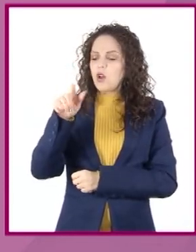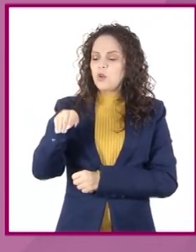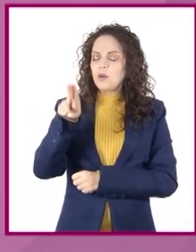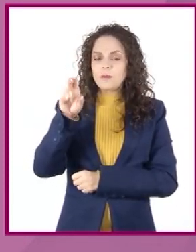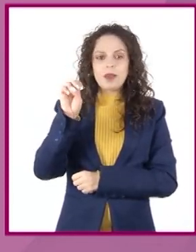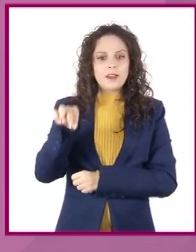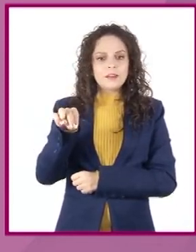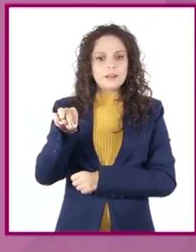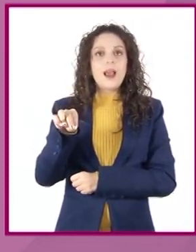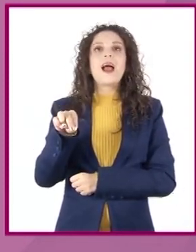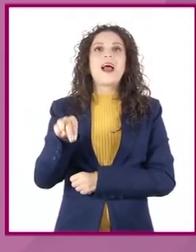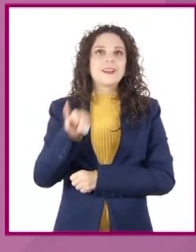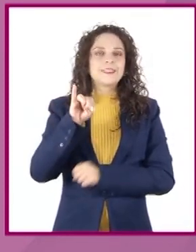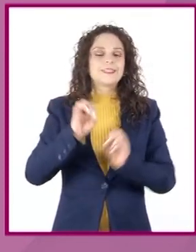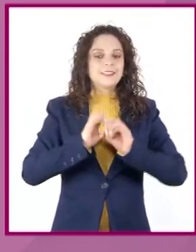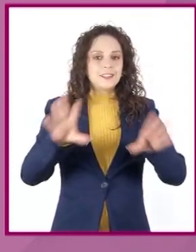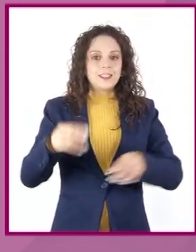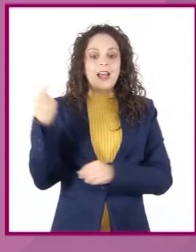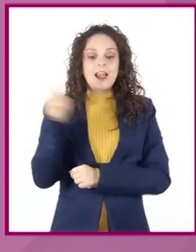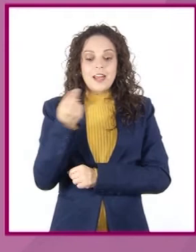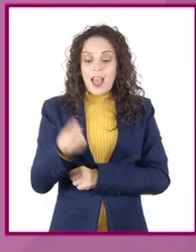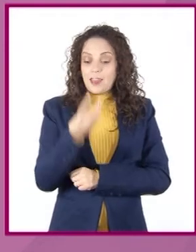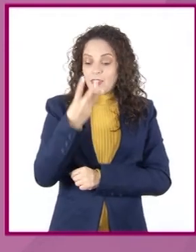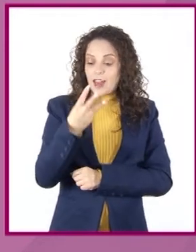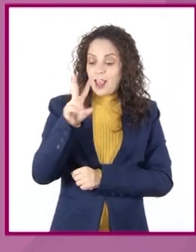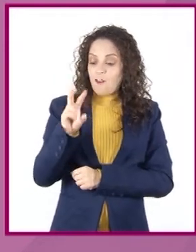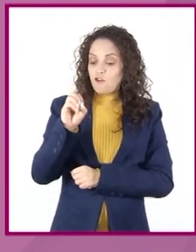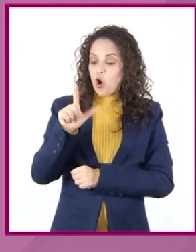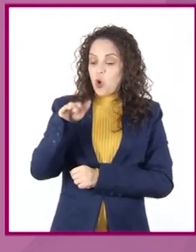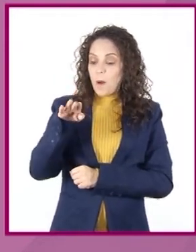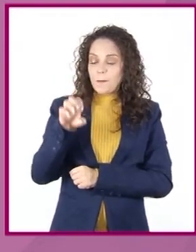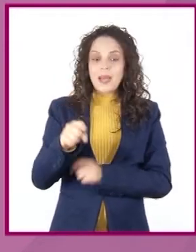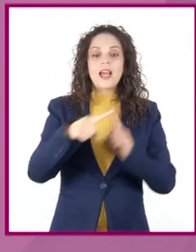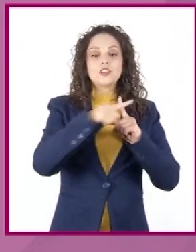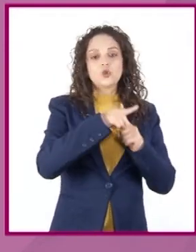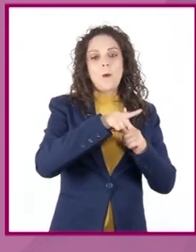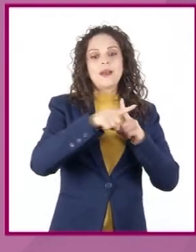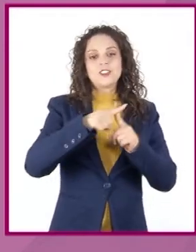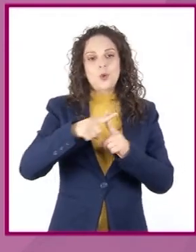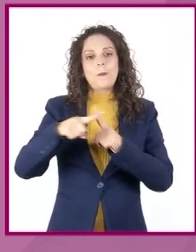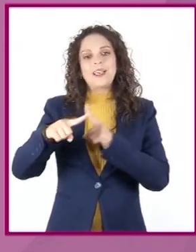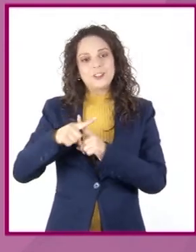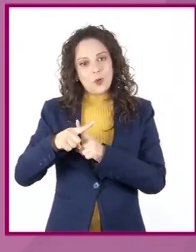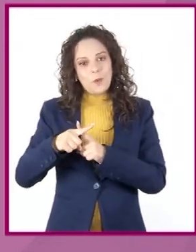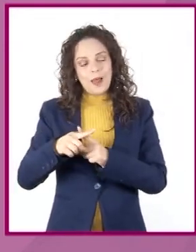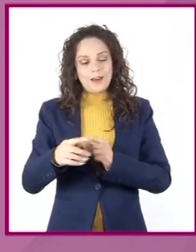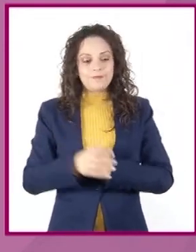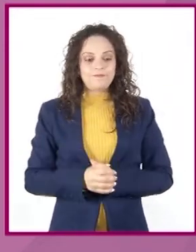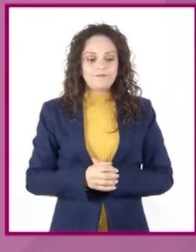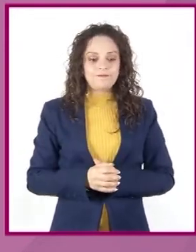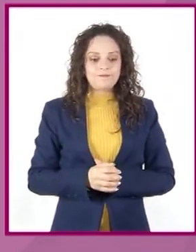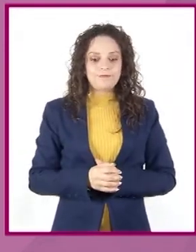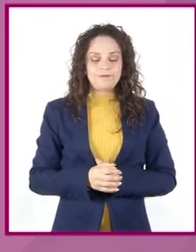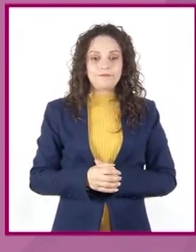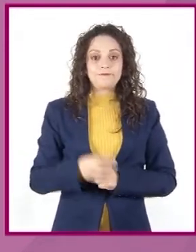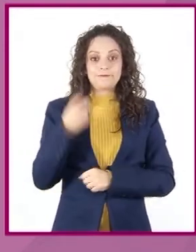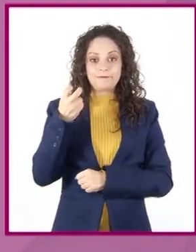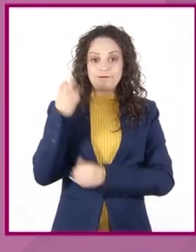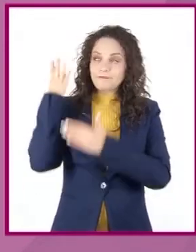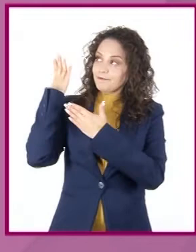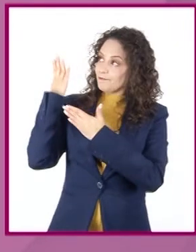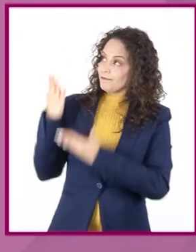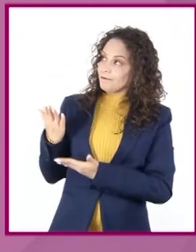Claro, solo debemos sumar los tres volúmenes de nuestros prismas. El volumen del prisma trapezoidal es